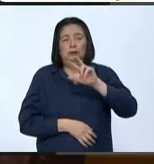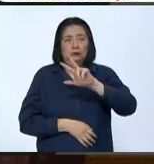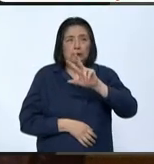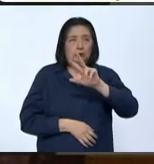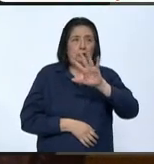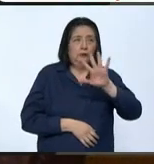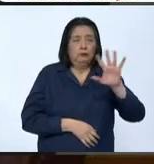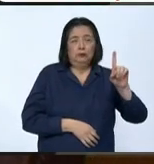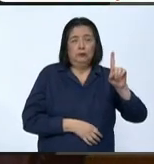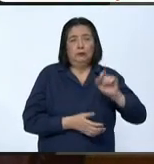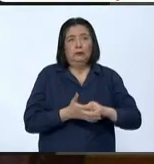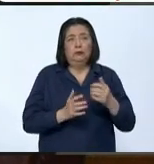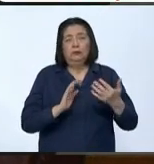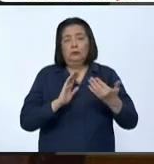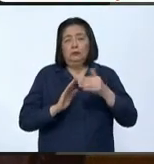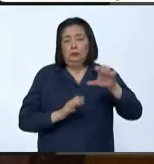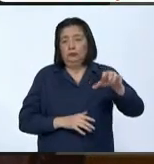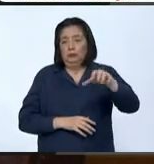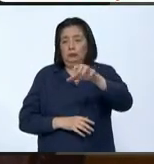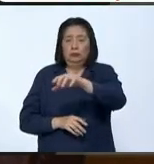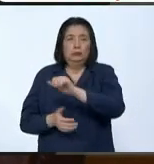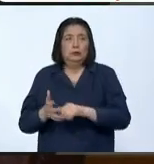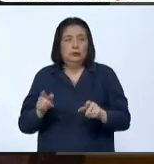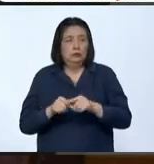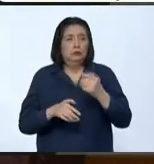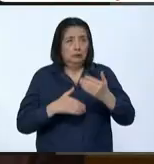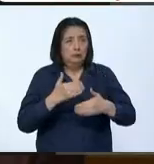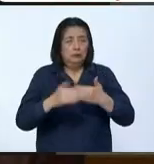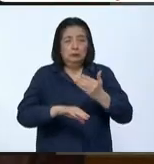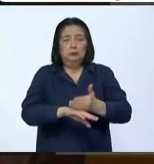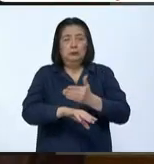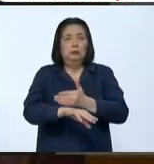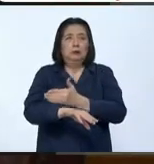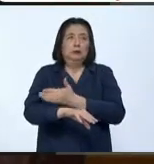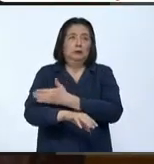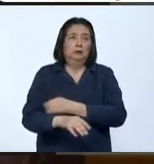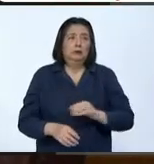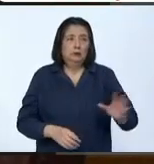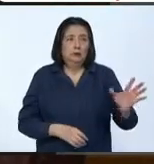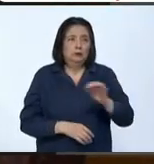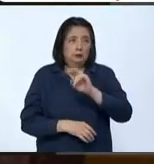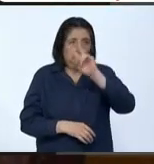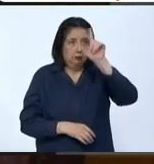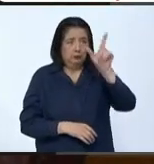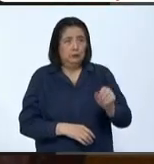1351 centros poblados e iremos avanzando a lo largo del territorio nacional